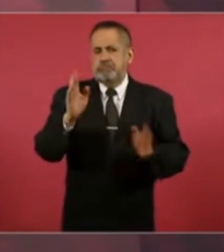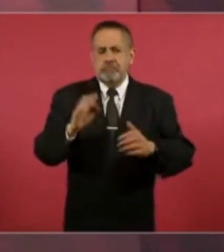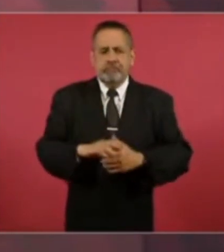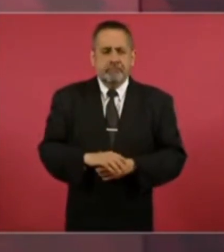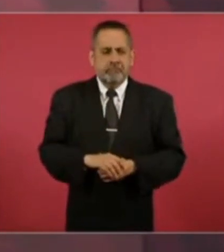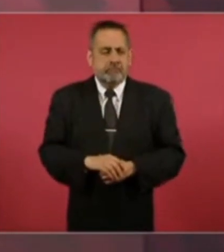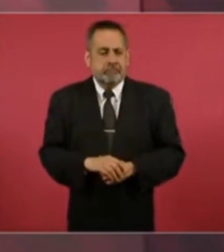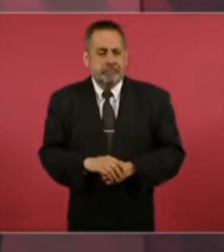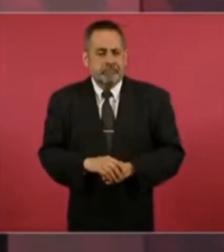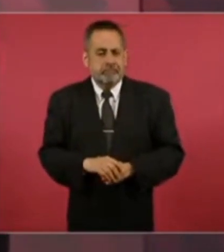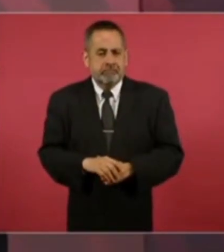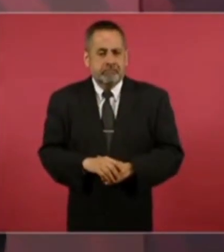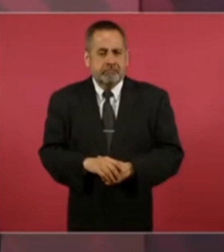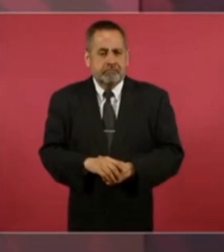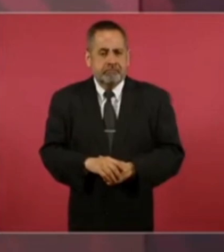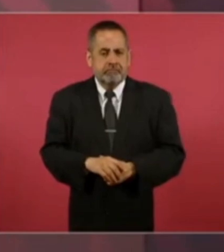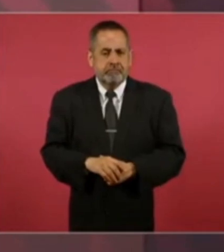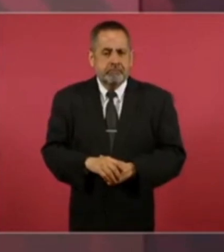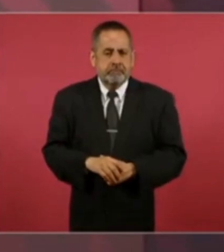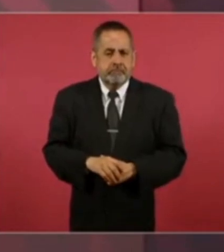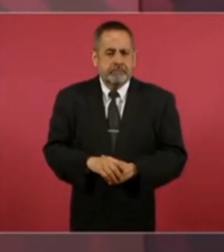de